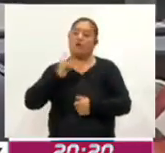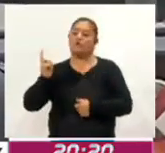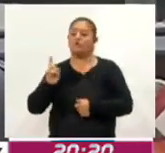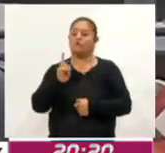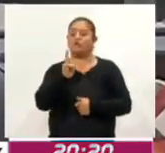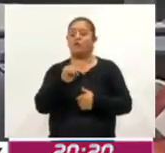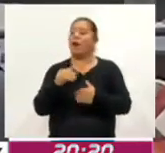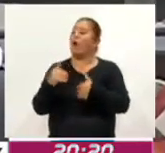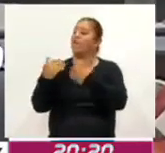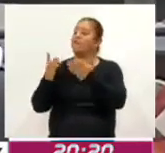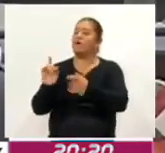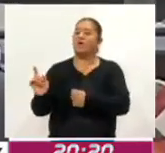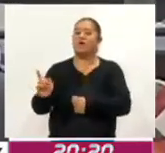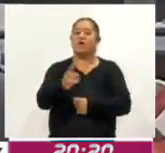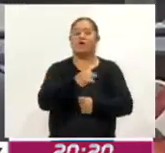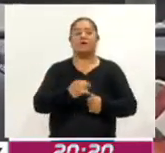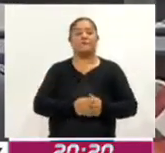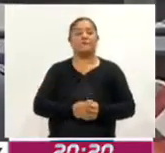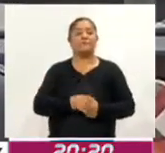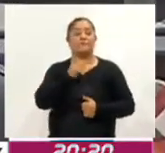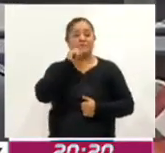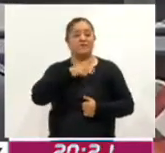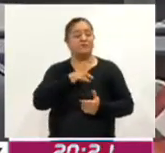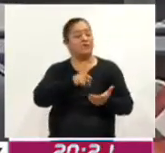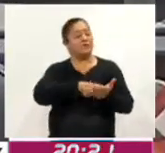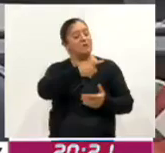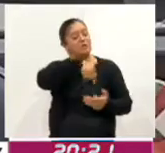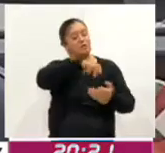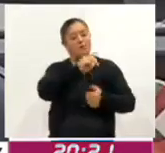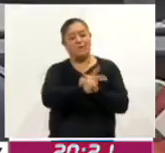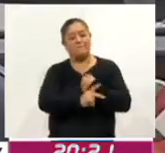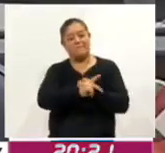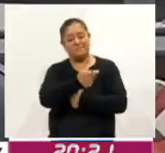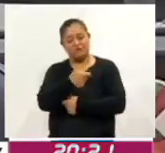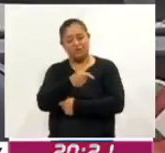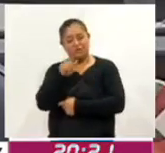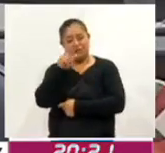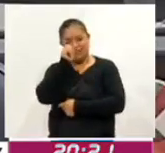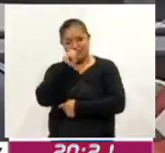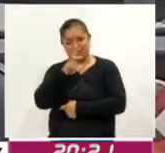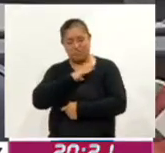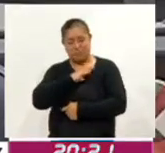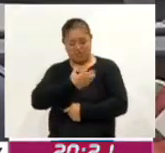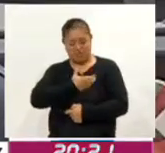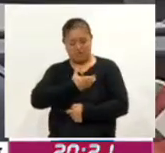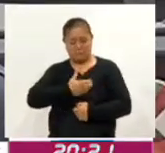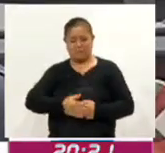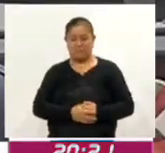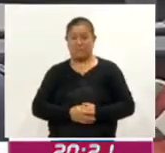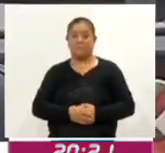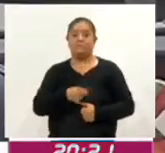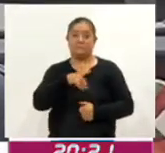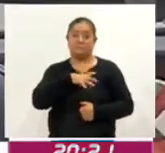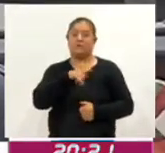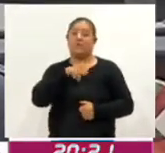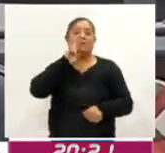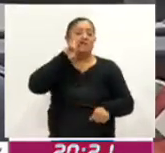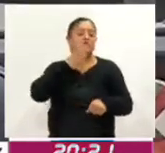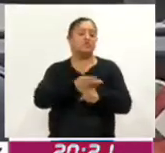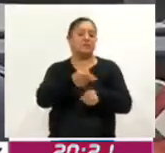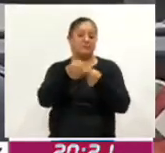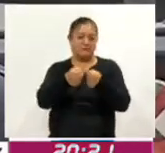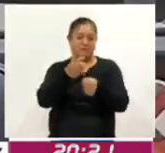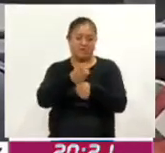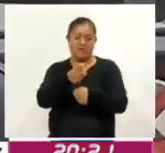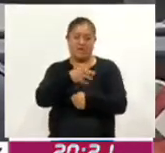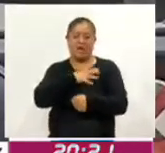periferia y en el interior de Plaza Xicoténcal y Plaza de la Constitución va a estar encargada de la seguridad y de